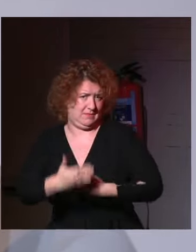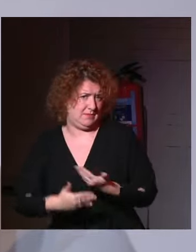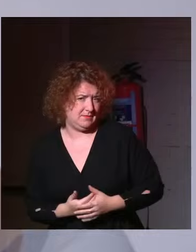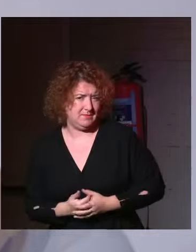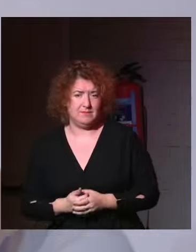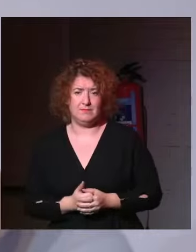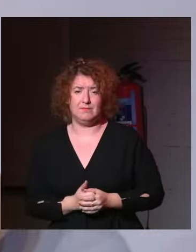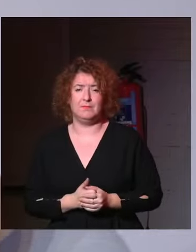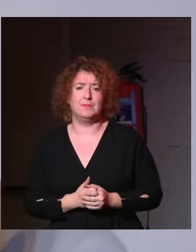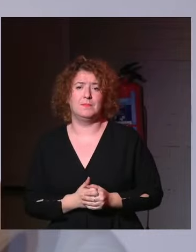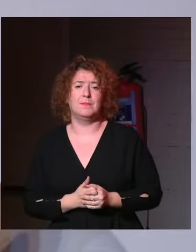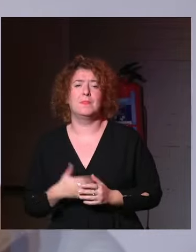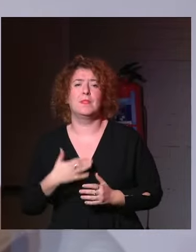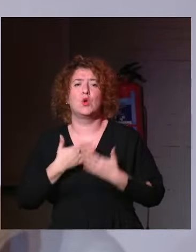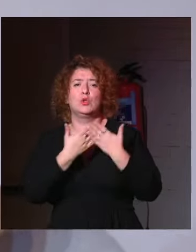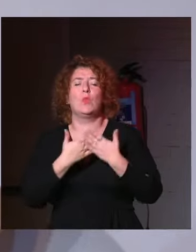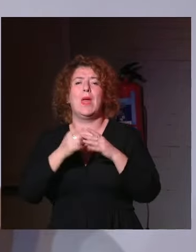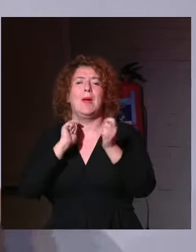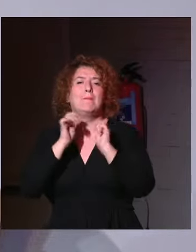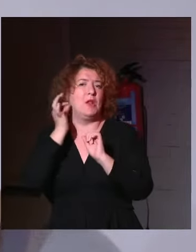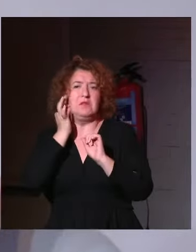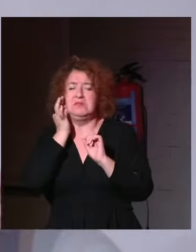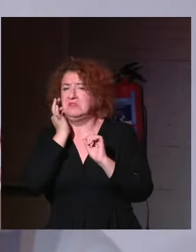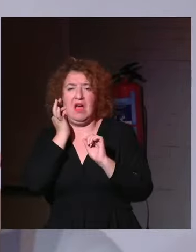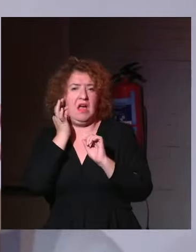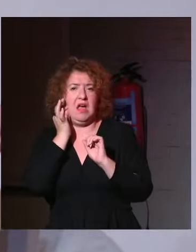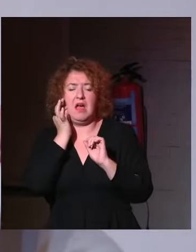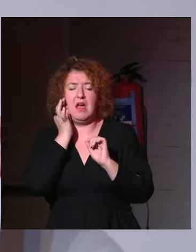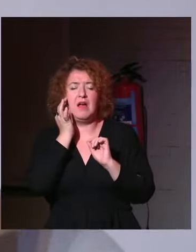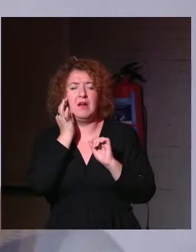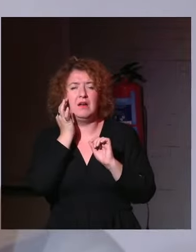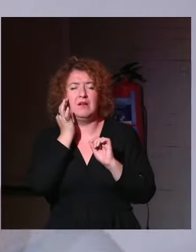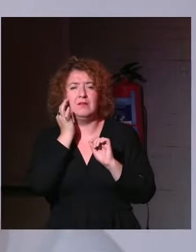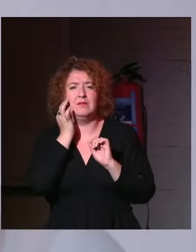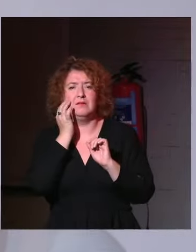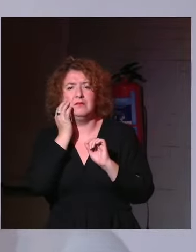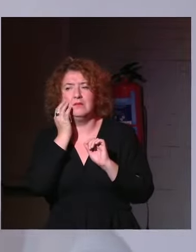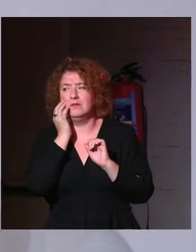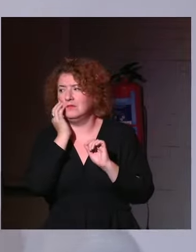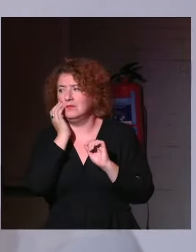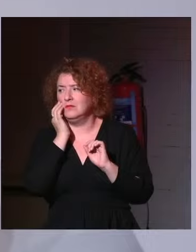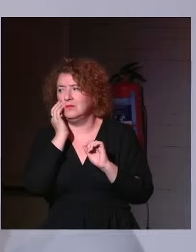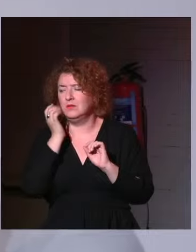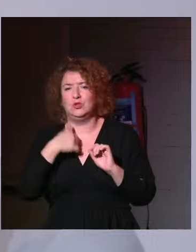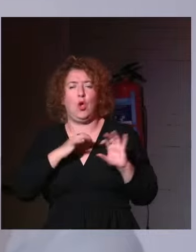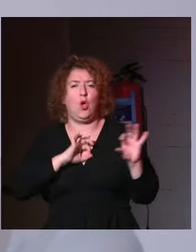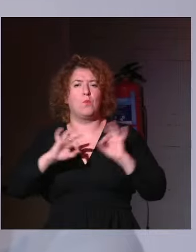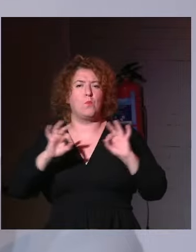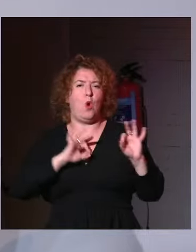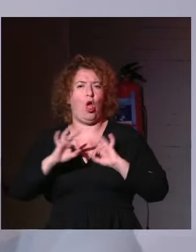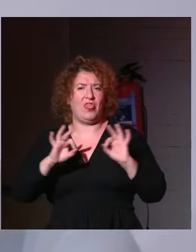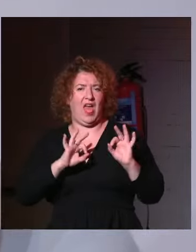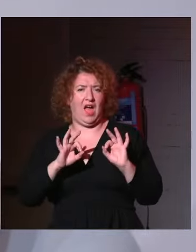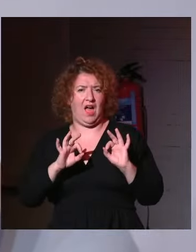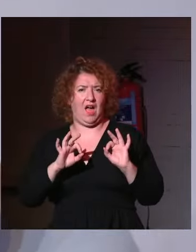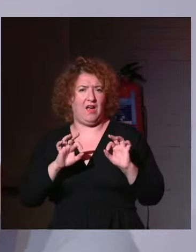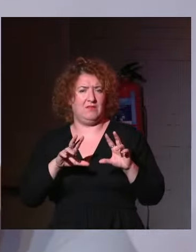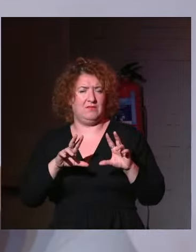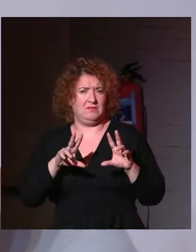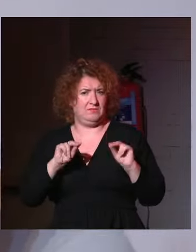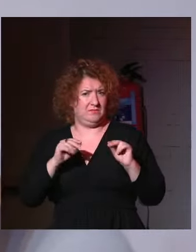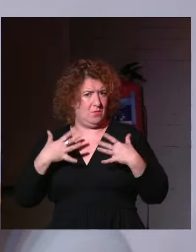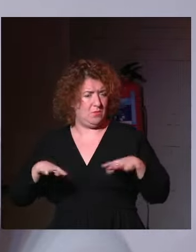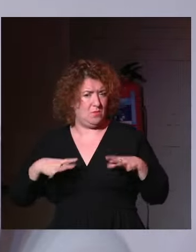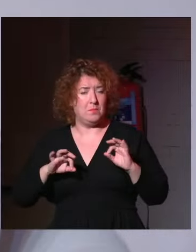yo no estudié periodismo en Academia vine outsider que es la palabra de moda pero para que yo pudiera llegar a